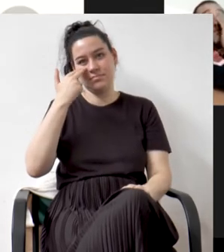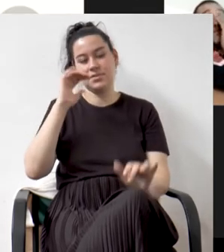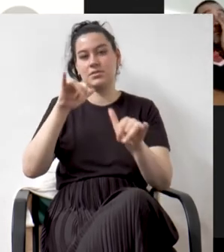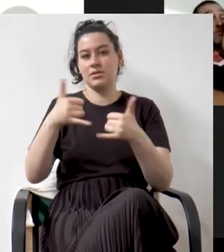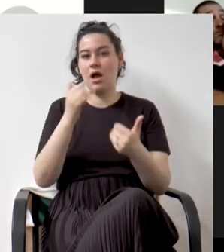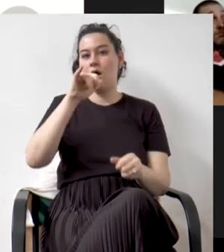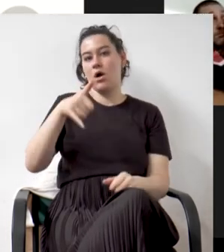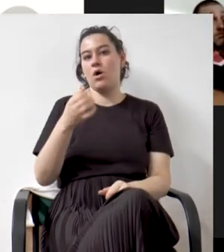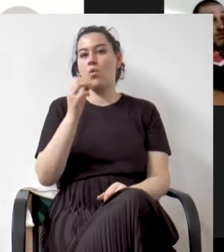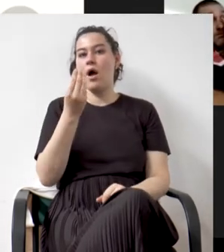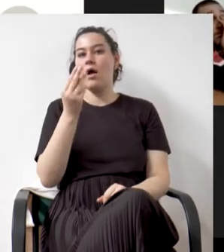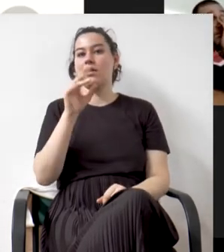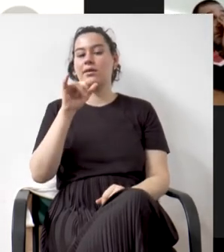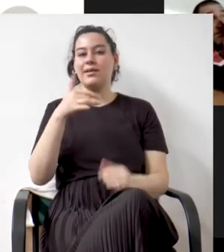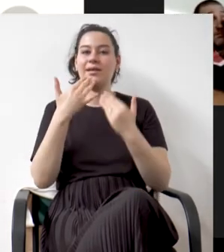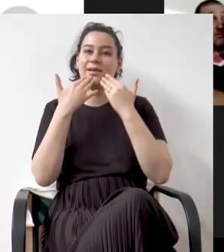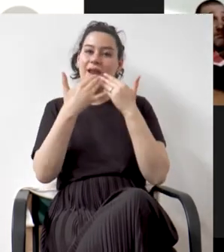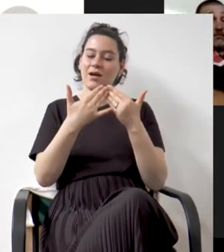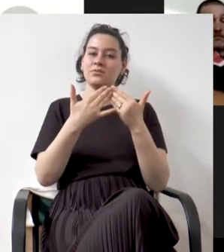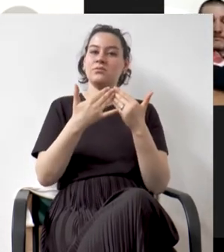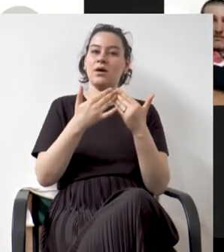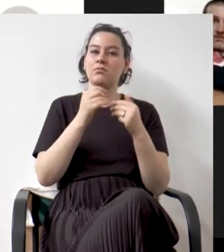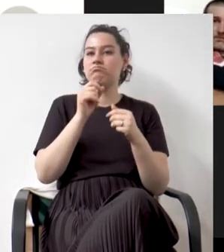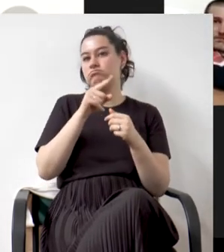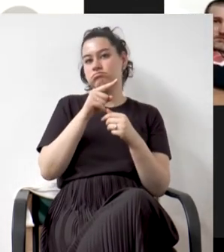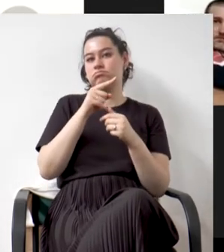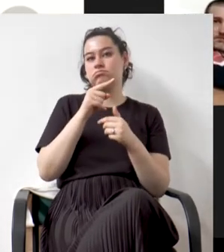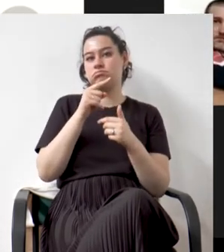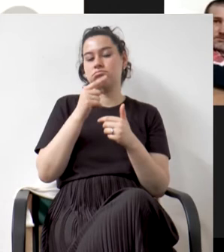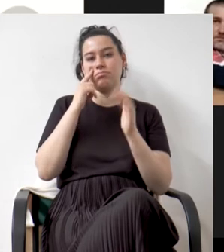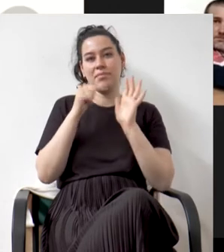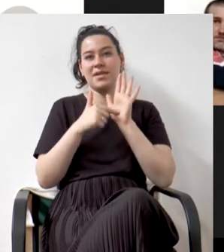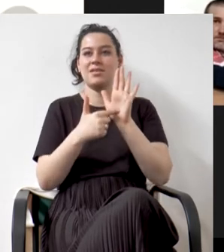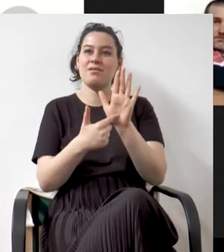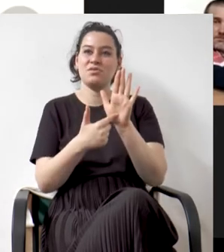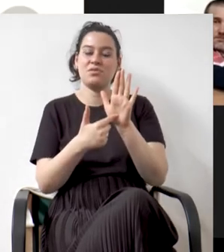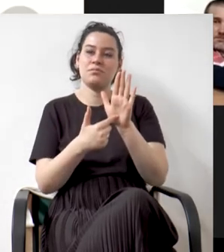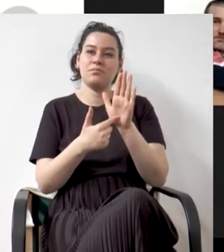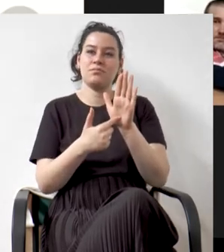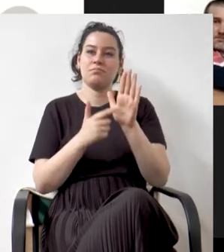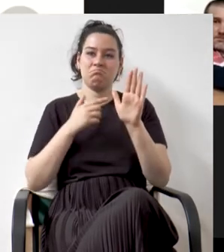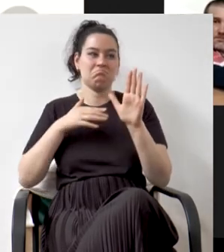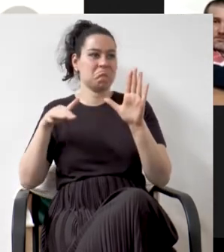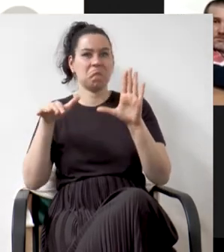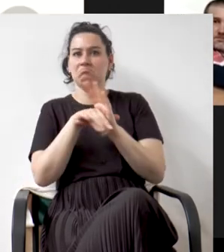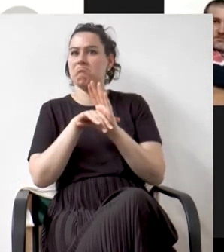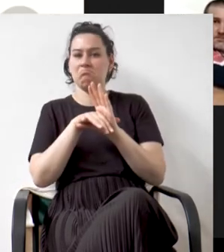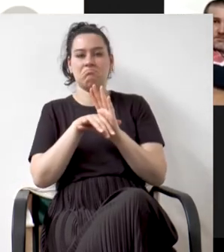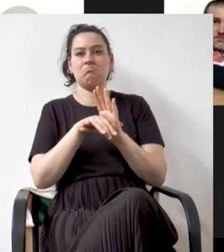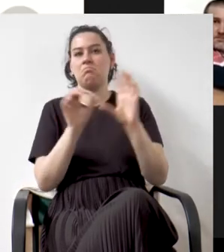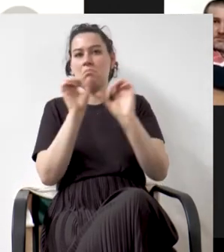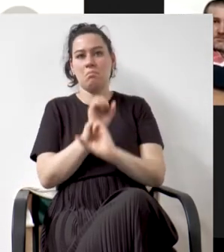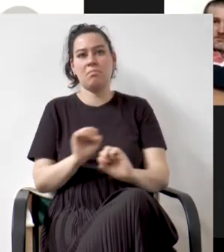el detalle que brindó en su presentación y coincido contigo en que